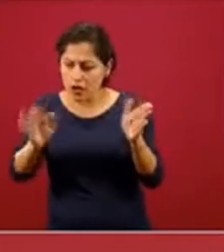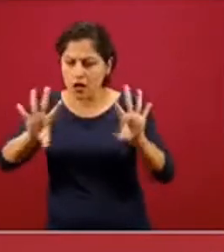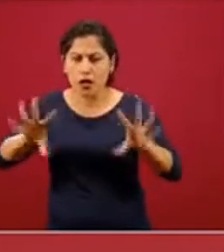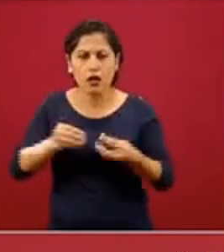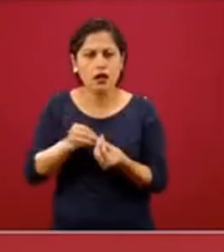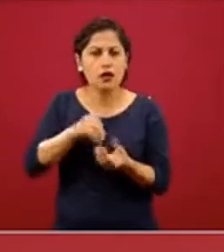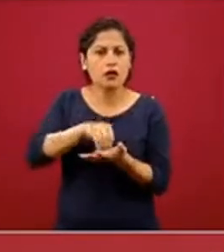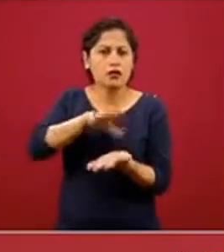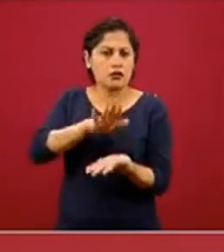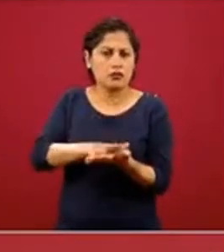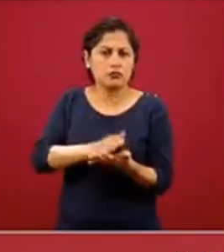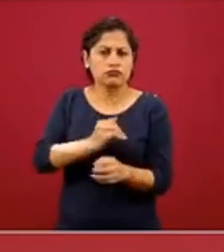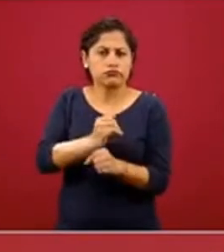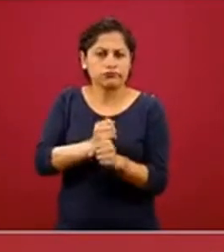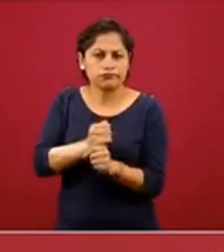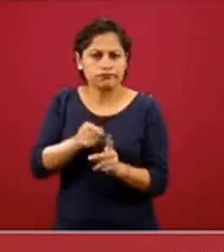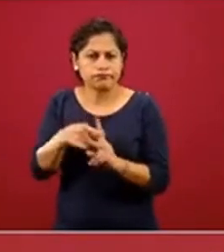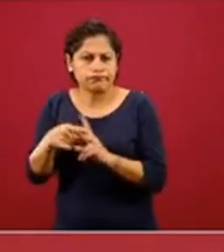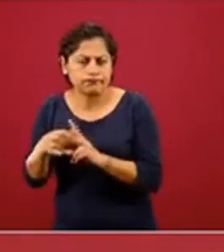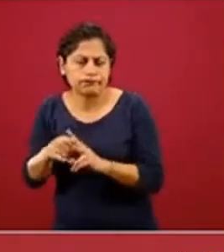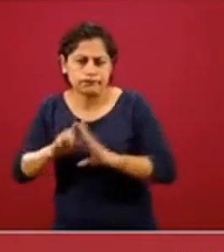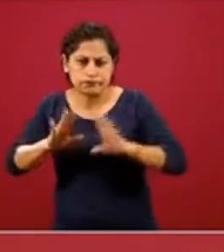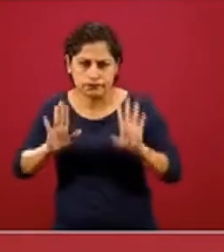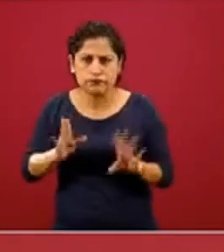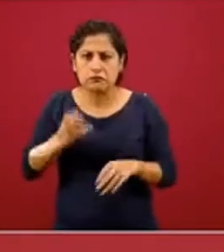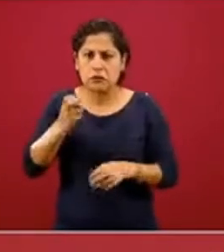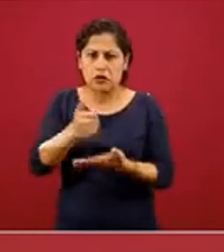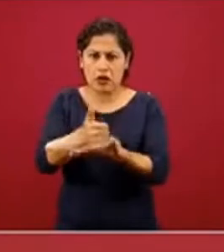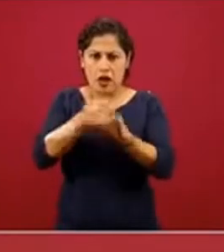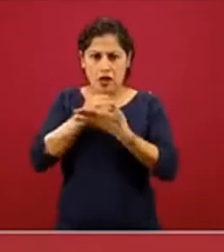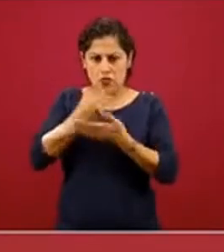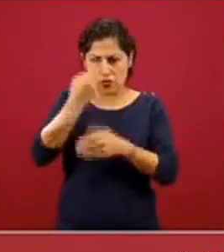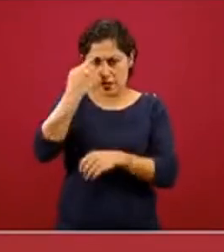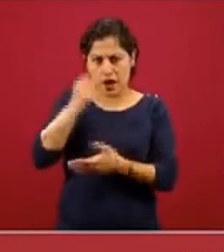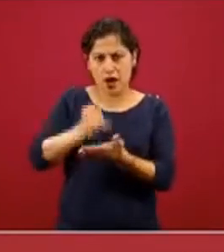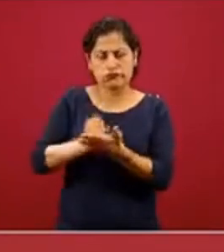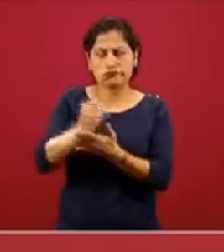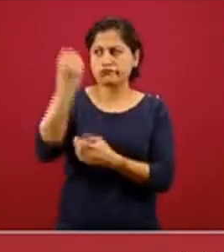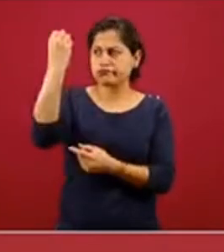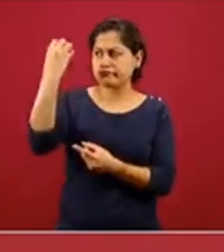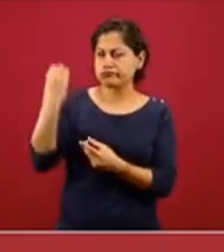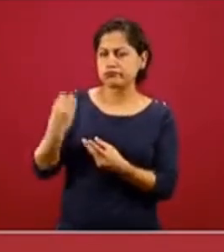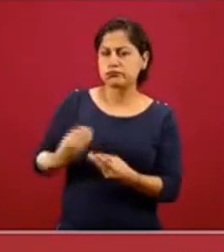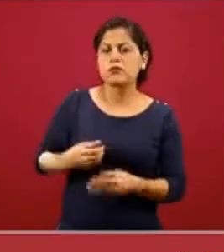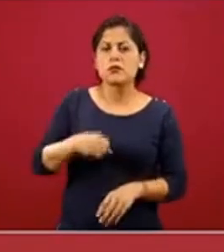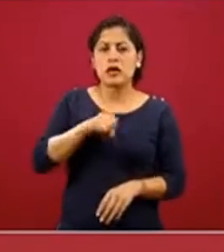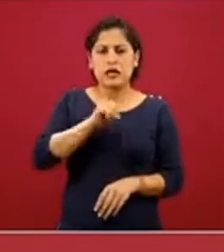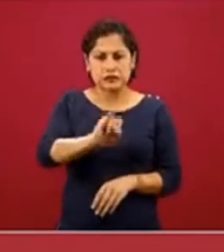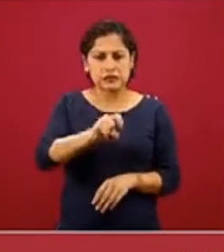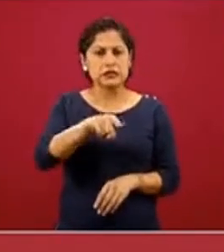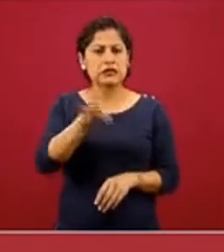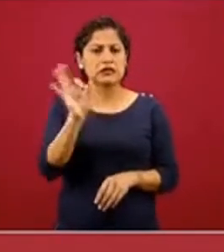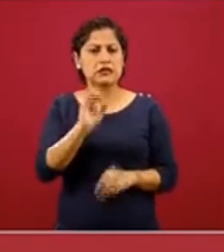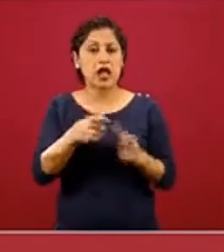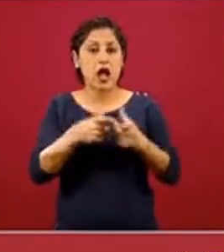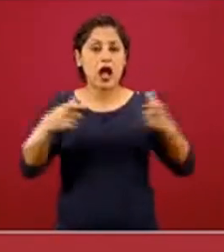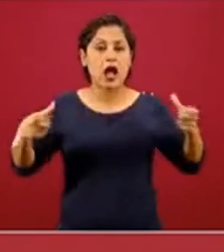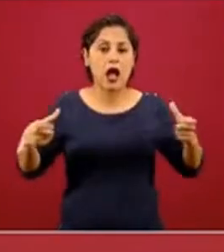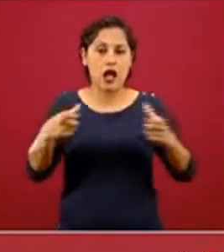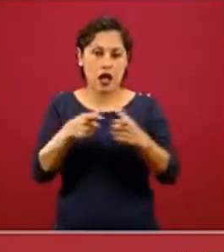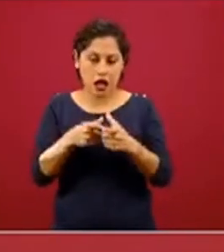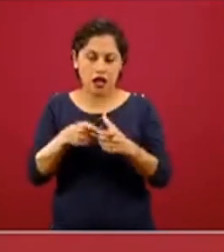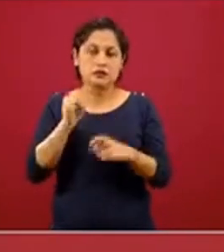es una señal mucho más sensible, aunque desde luego puede ser menos específica, lo cual para fines